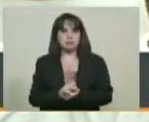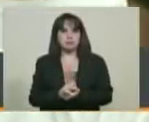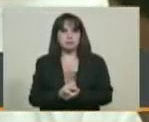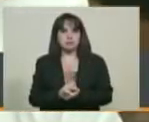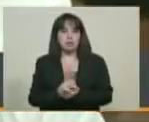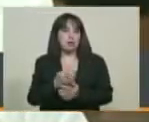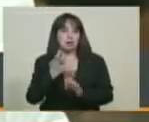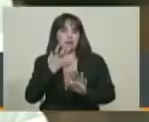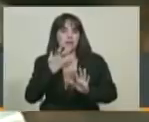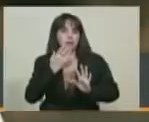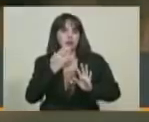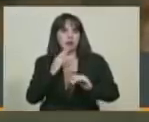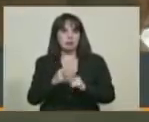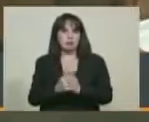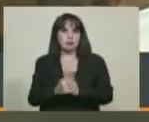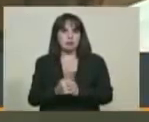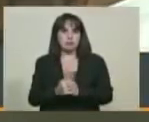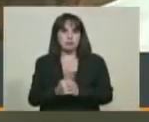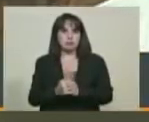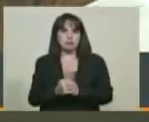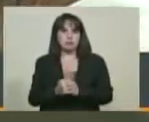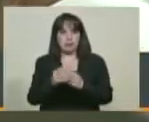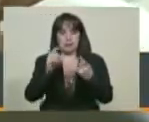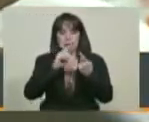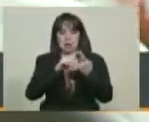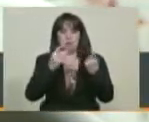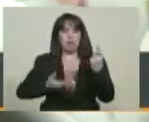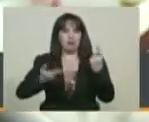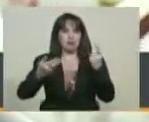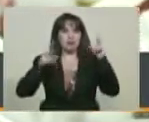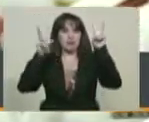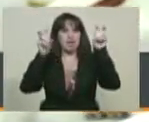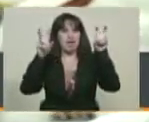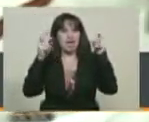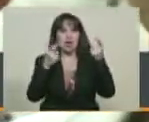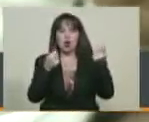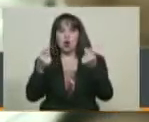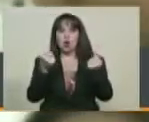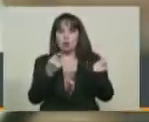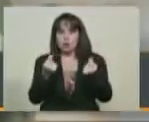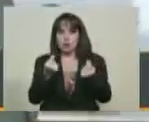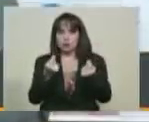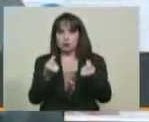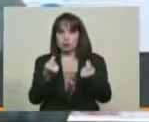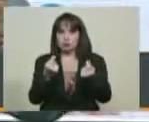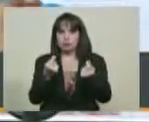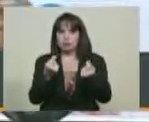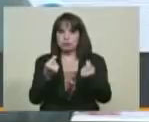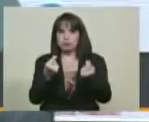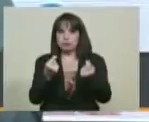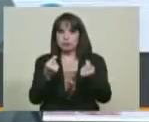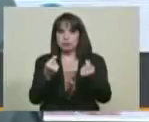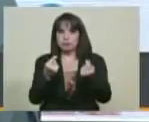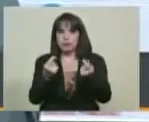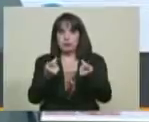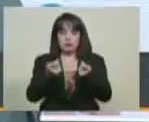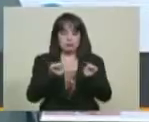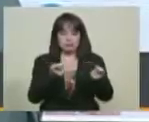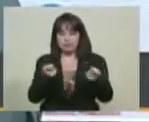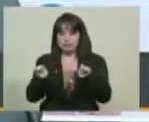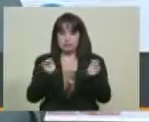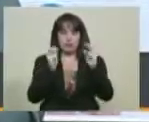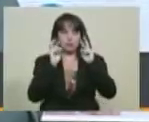Por ejemplo, el tema económico. O sea, un tema que tiene aristas tácticas y